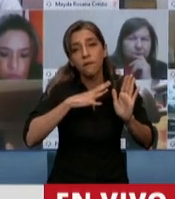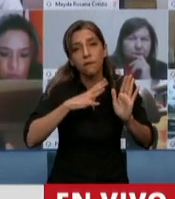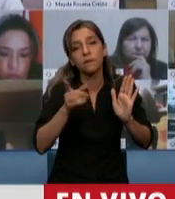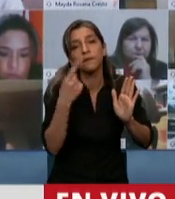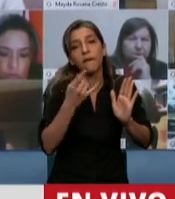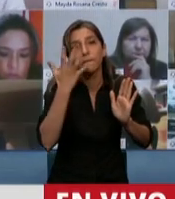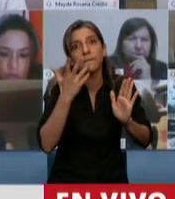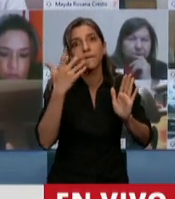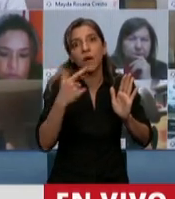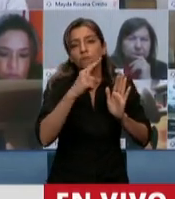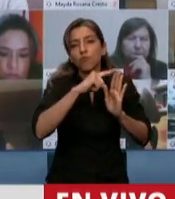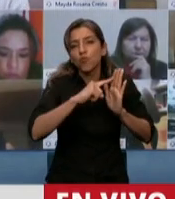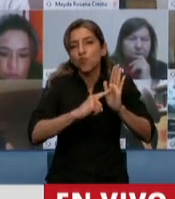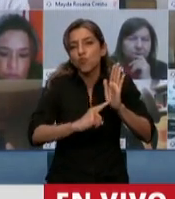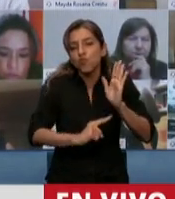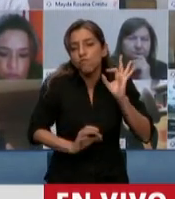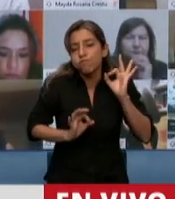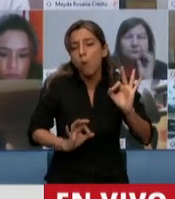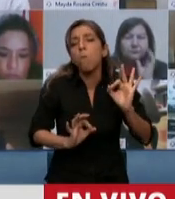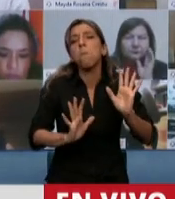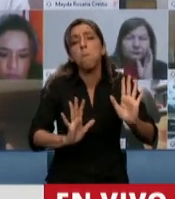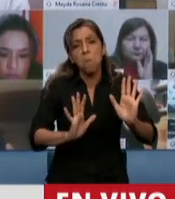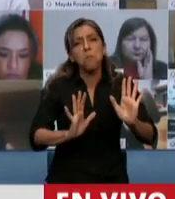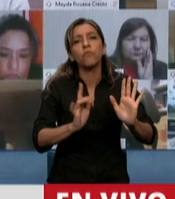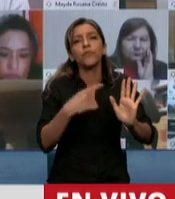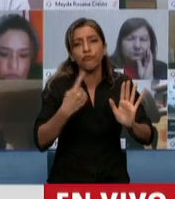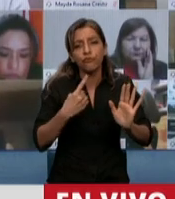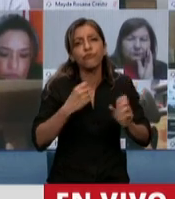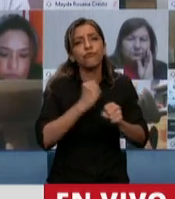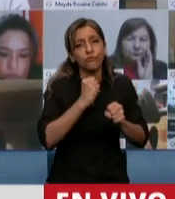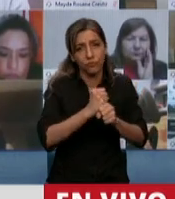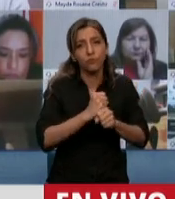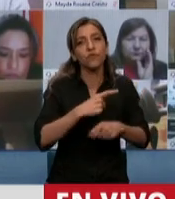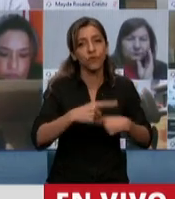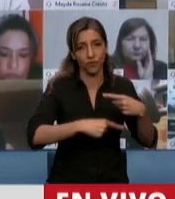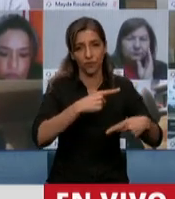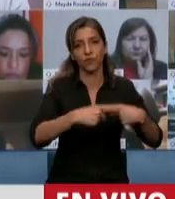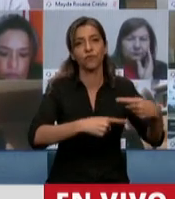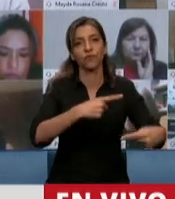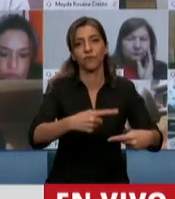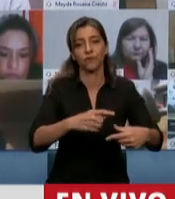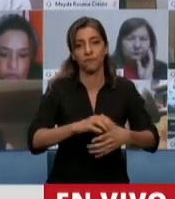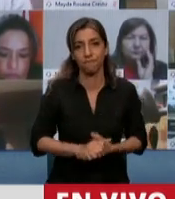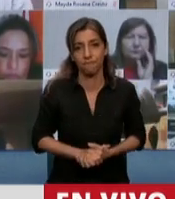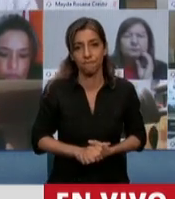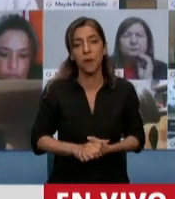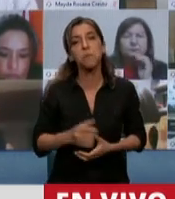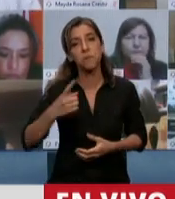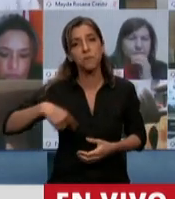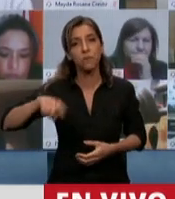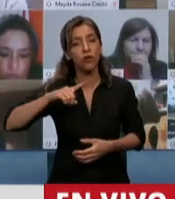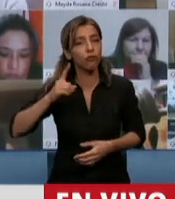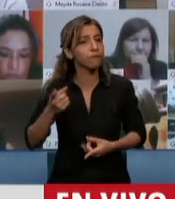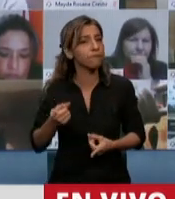nosotras hubiéramos querido, pero seguramente vamos a seguir trabajando en lo que falte. Pero era necesario,